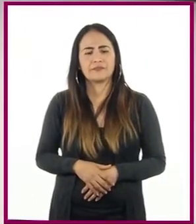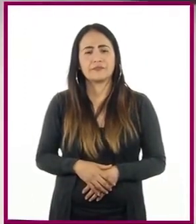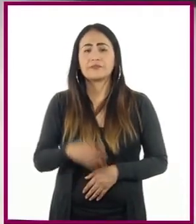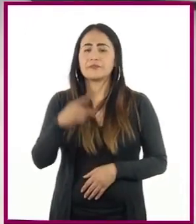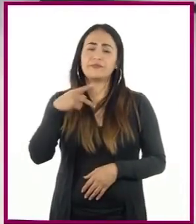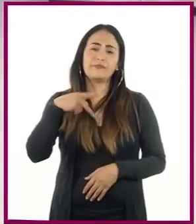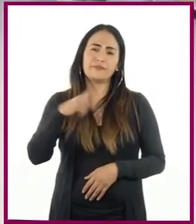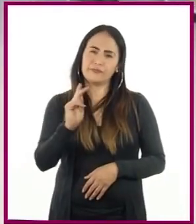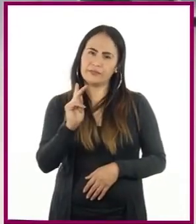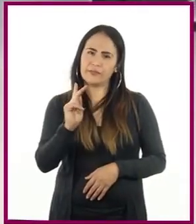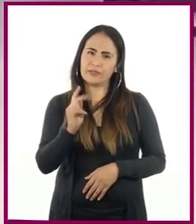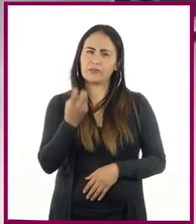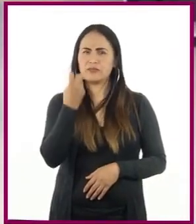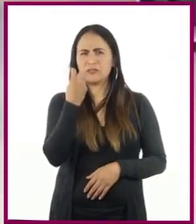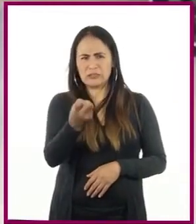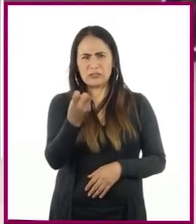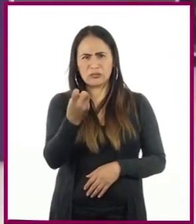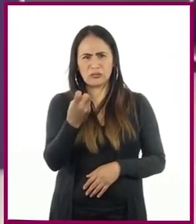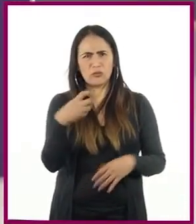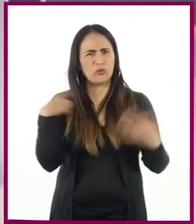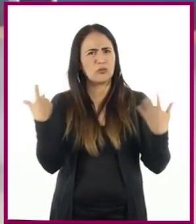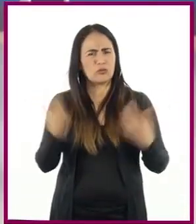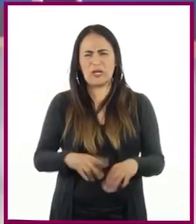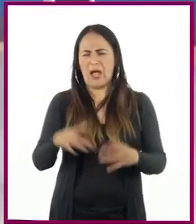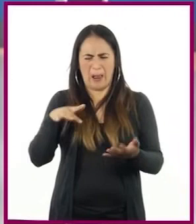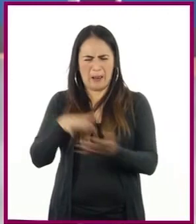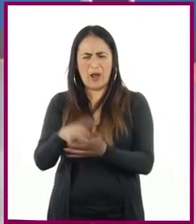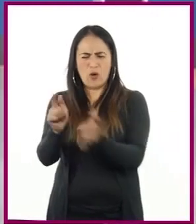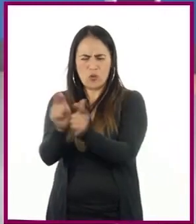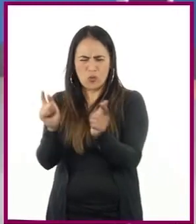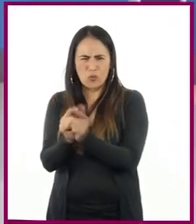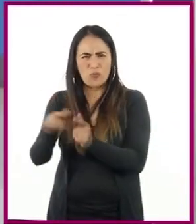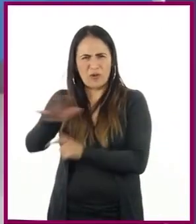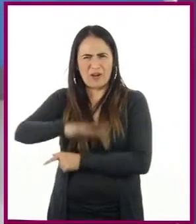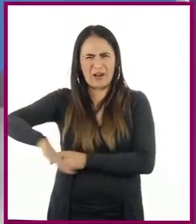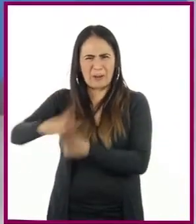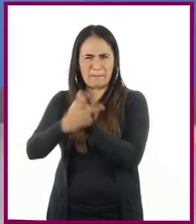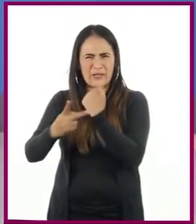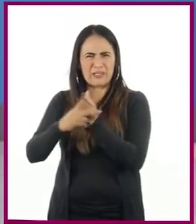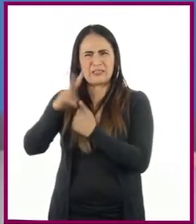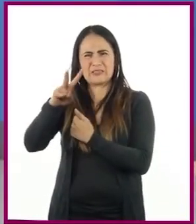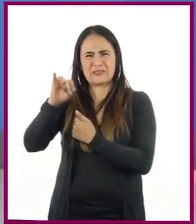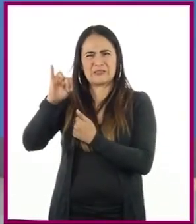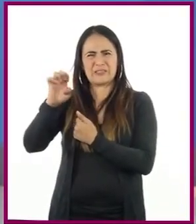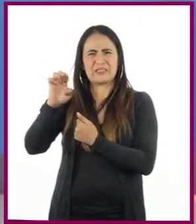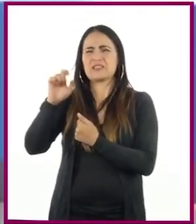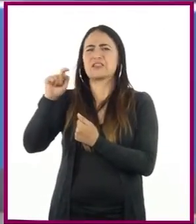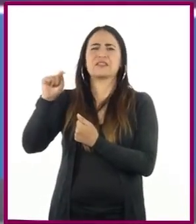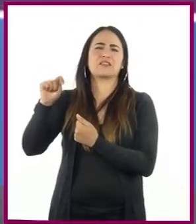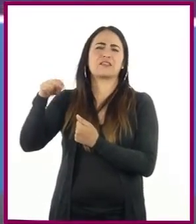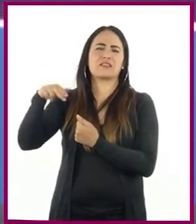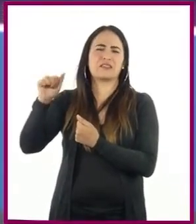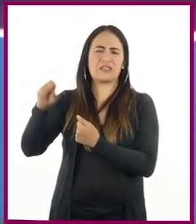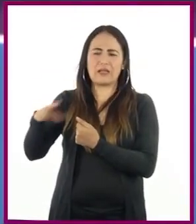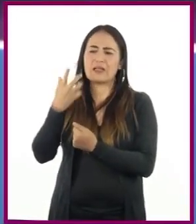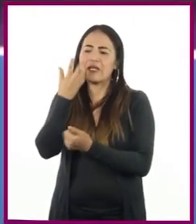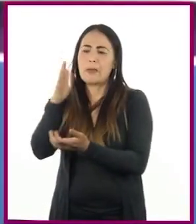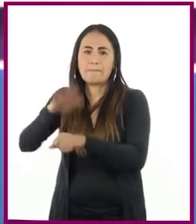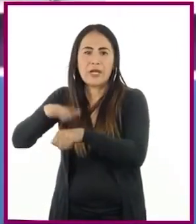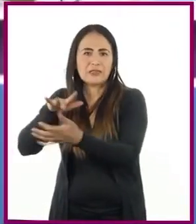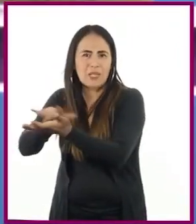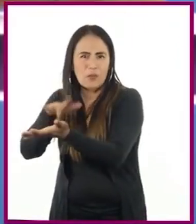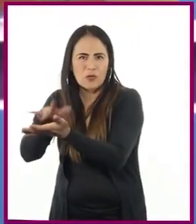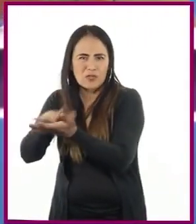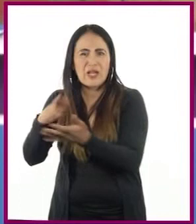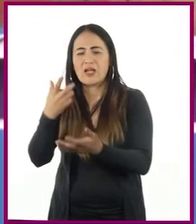Sin embargo, esto ocasionó un incremento en el apoyo a las tropas vietnamitas que buscaban la expulsión de los norteamericanos y